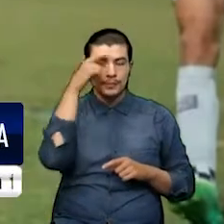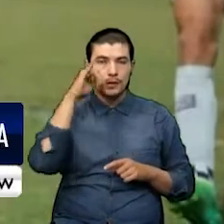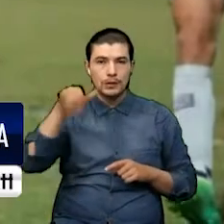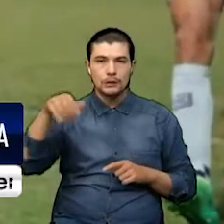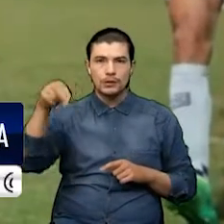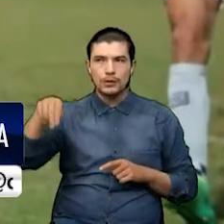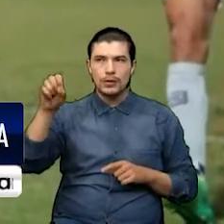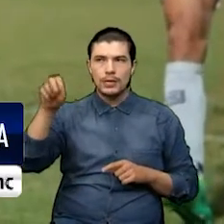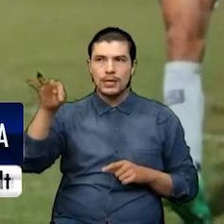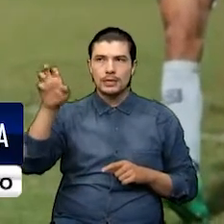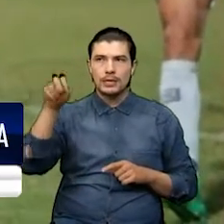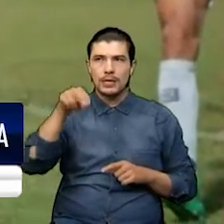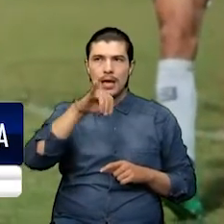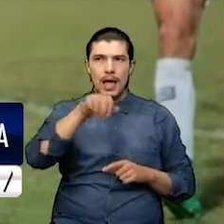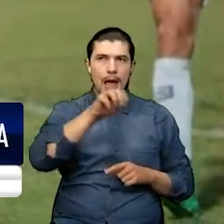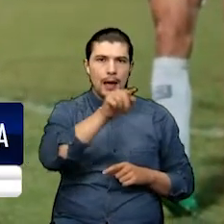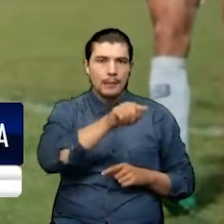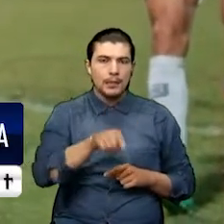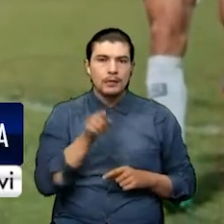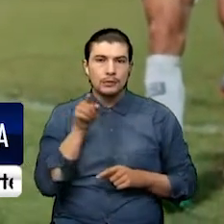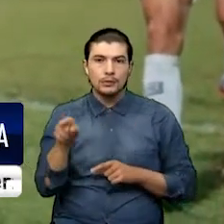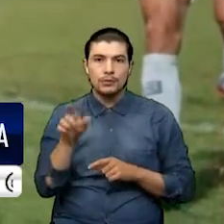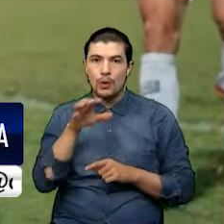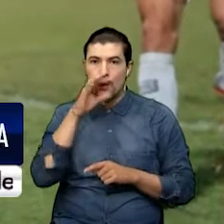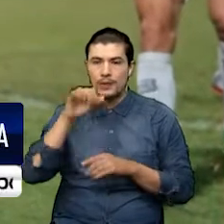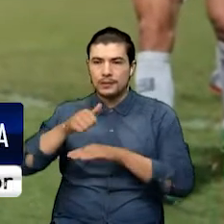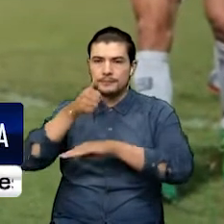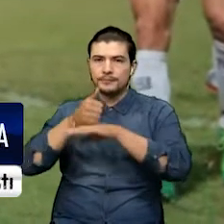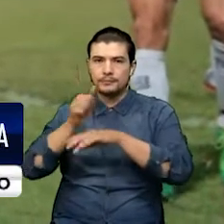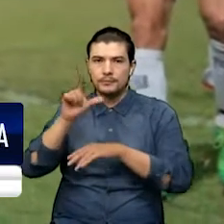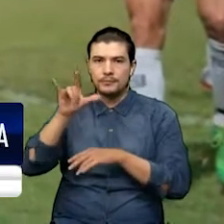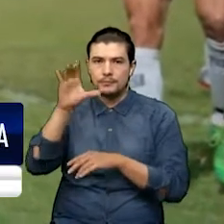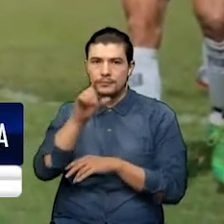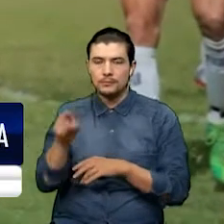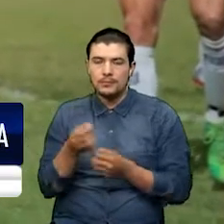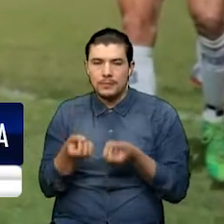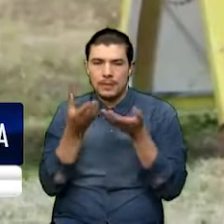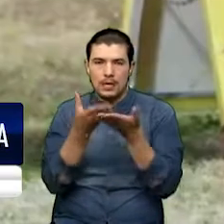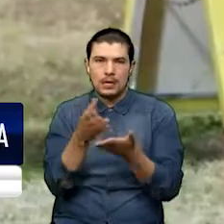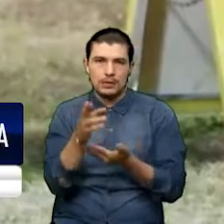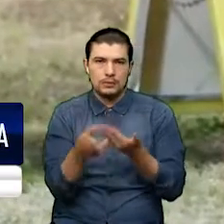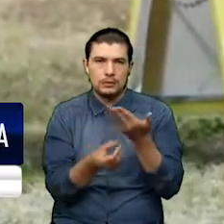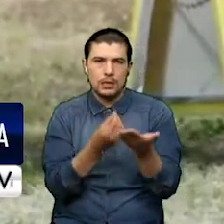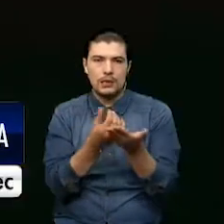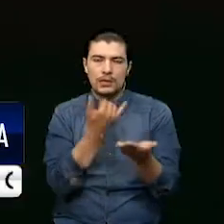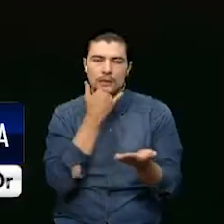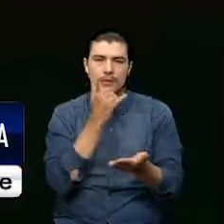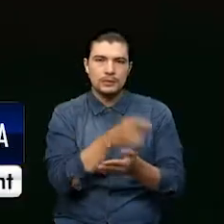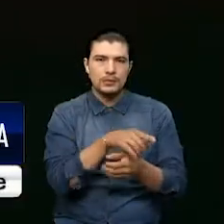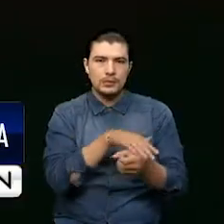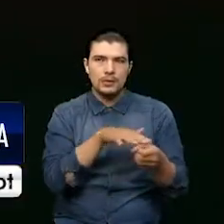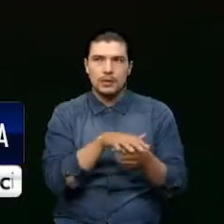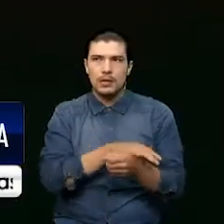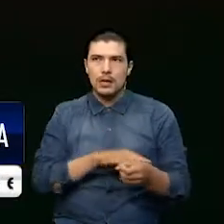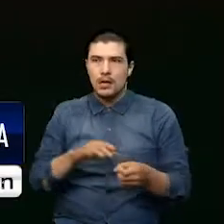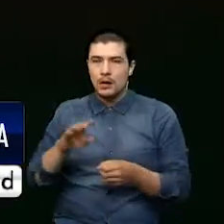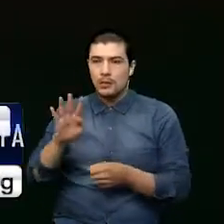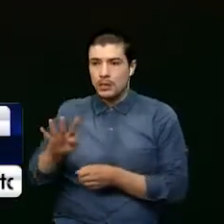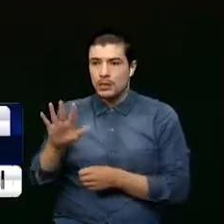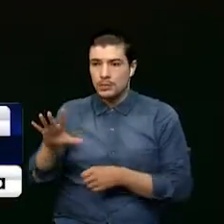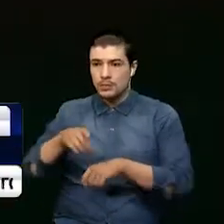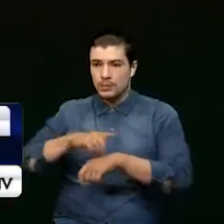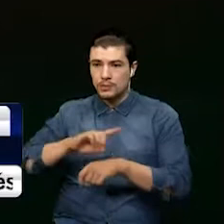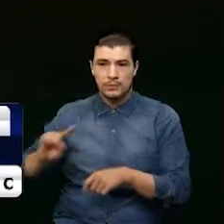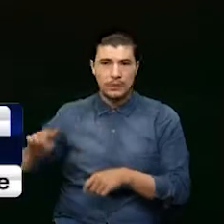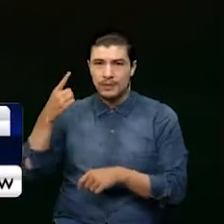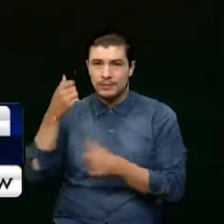agudelo y jamás castro el técnico lucas pusineri entregó el balance del compromiso el equipo lo tuvo unos primeros 45 minutos